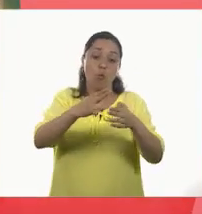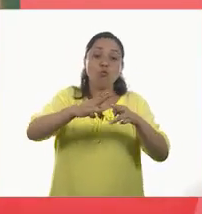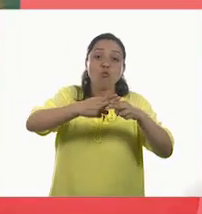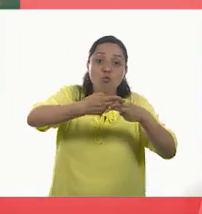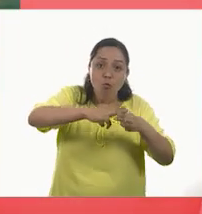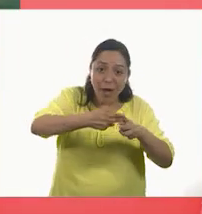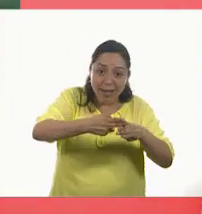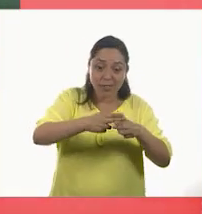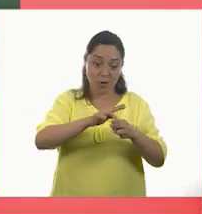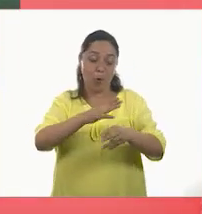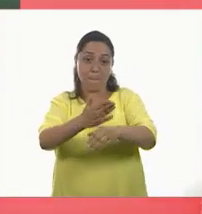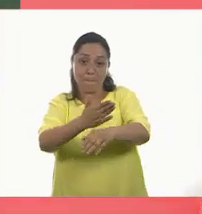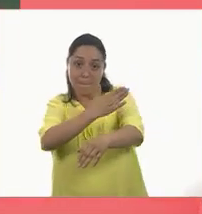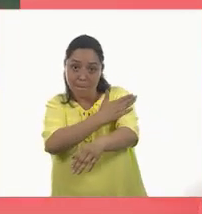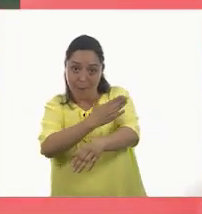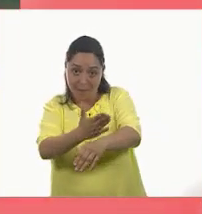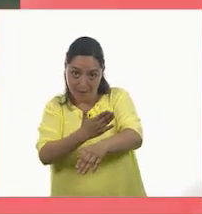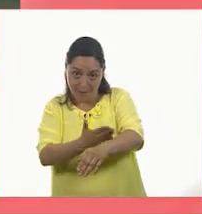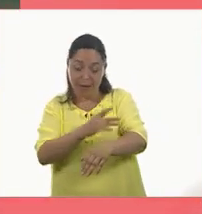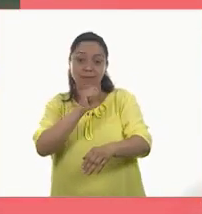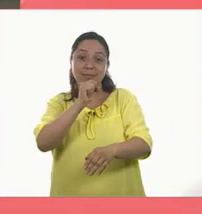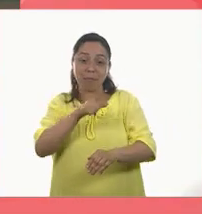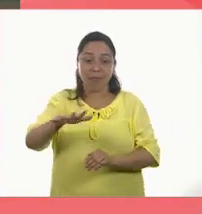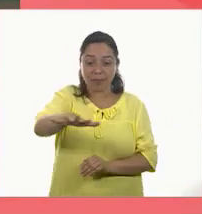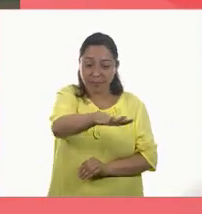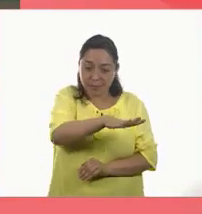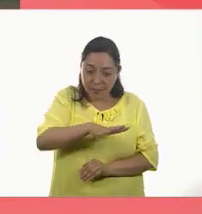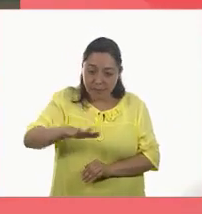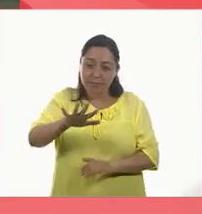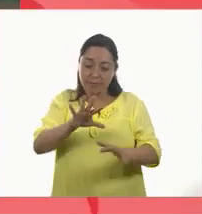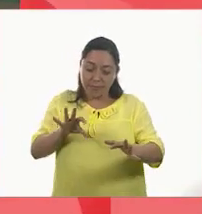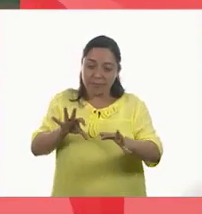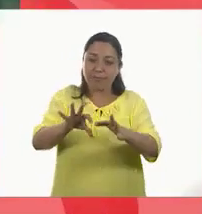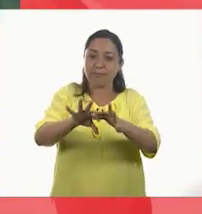los atuendos propios de la región,